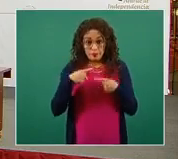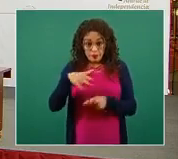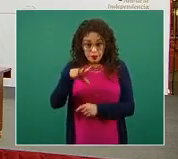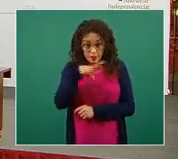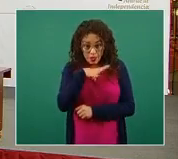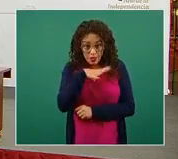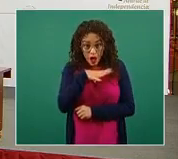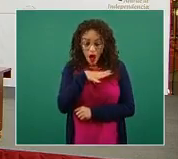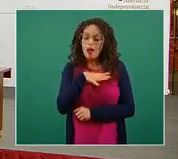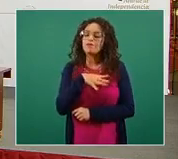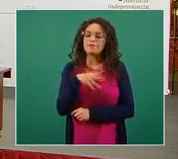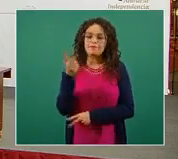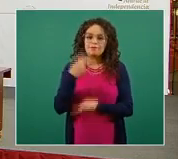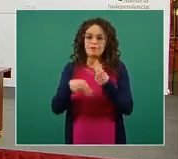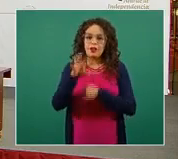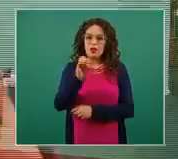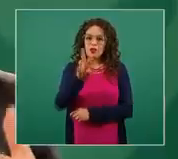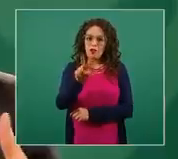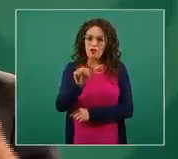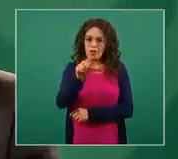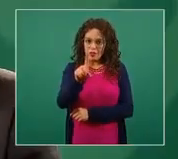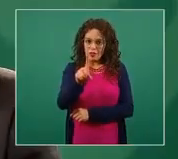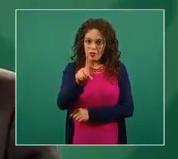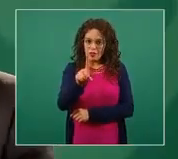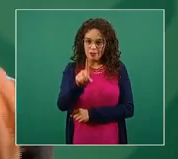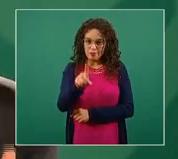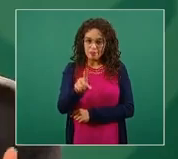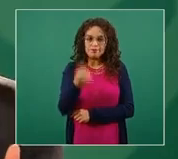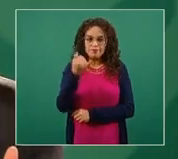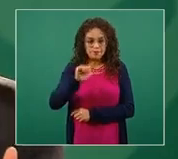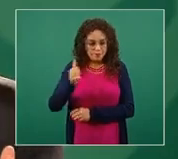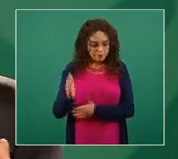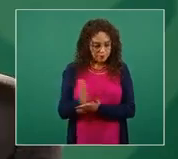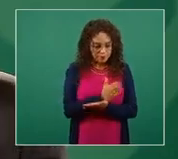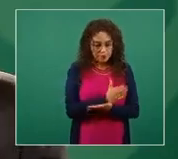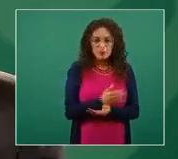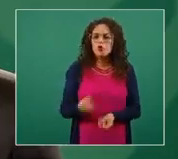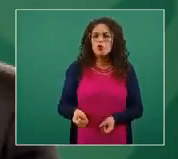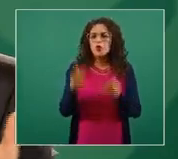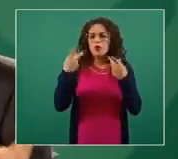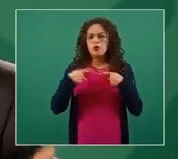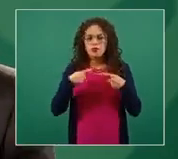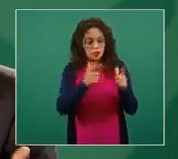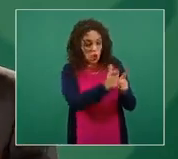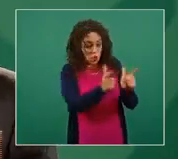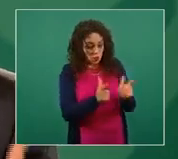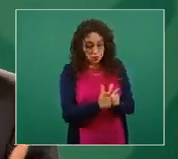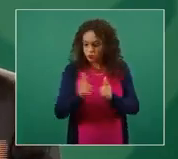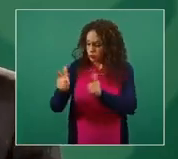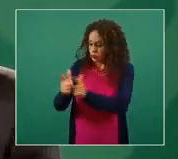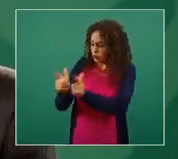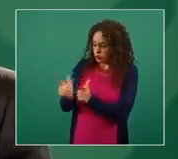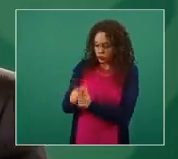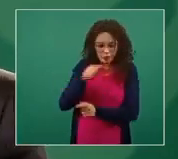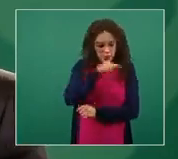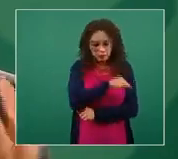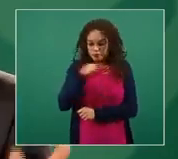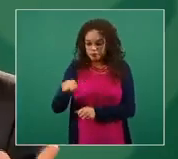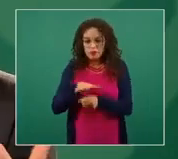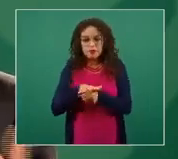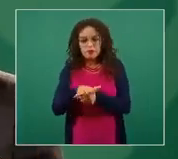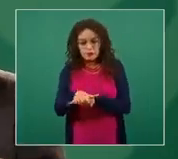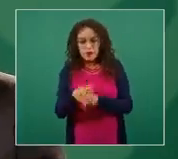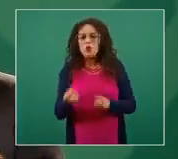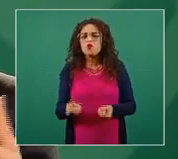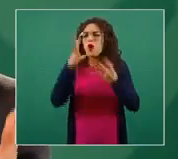COVID. Y los números, cuántas personas en un grupo y en el otro, y qué porcentaje de las personas que están en un grupo y en